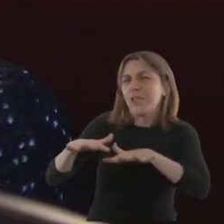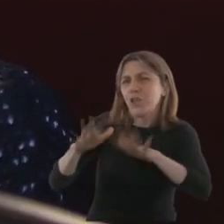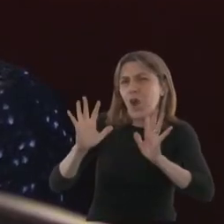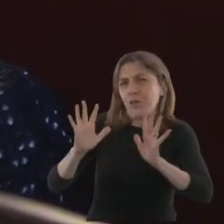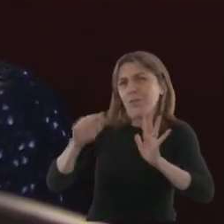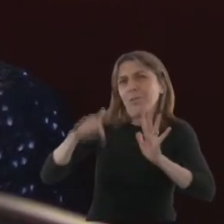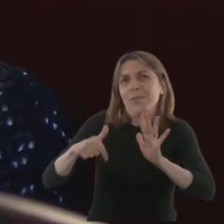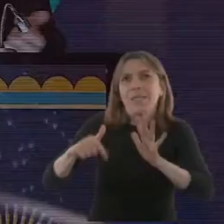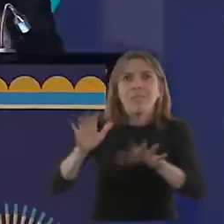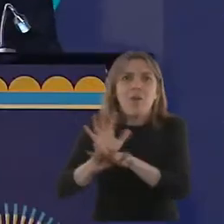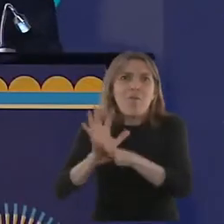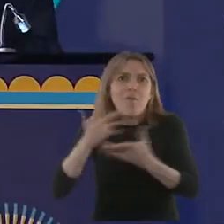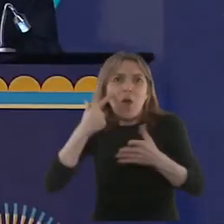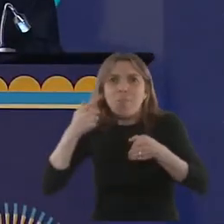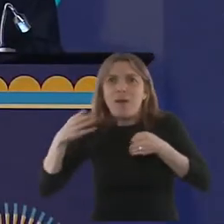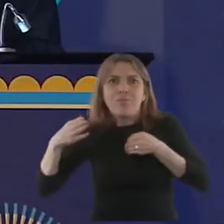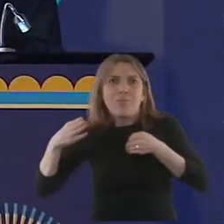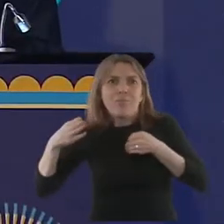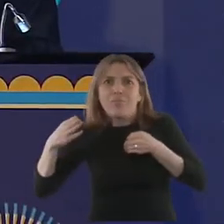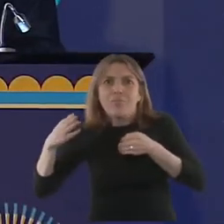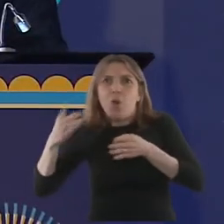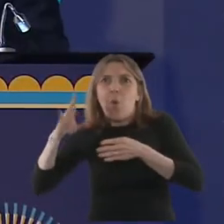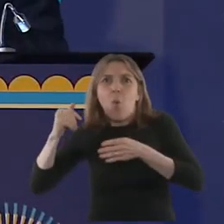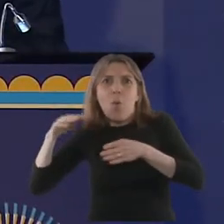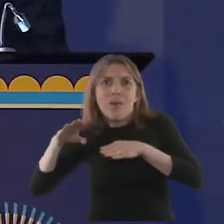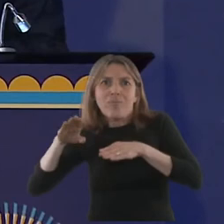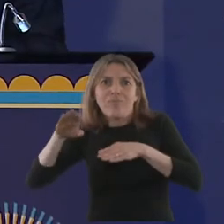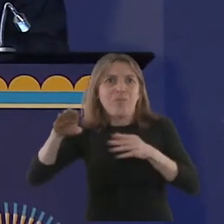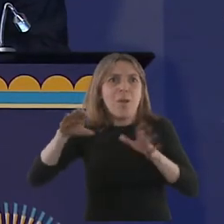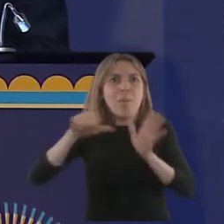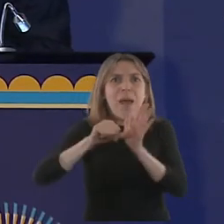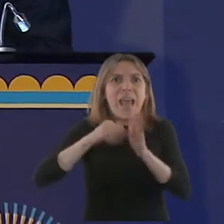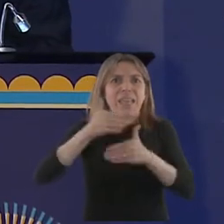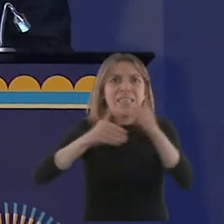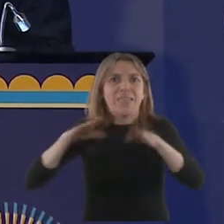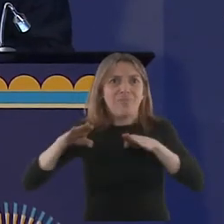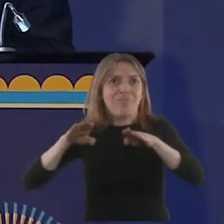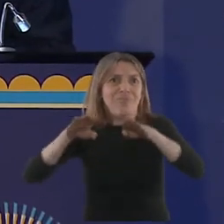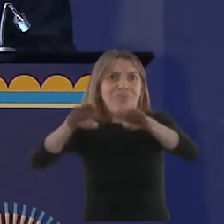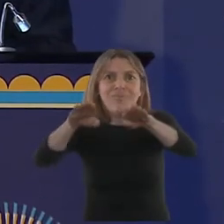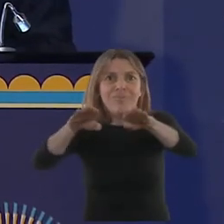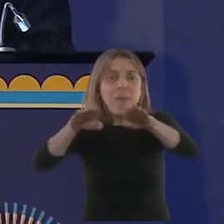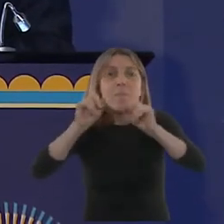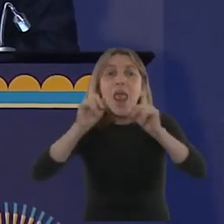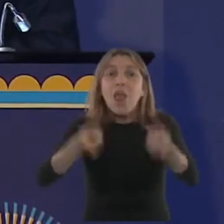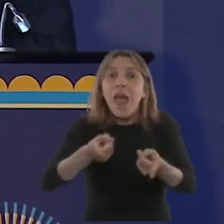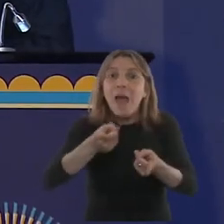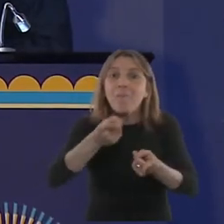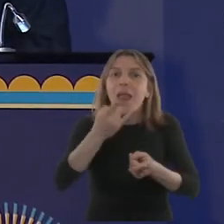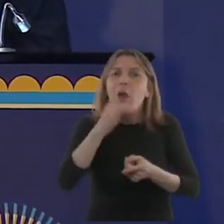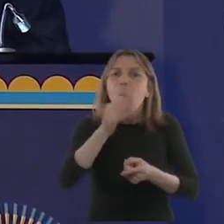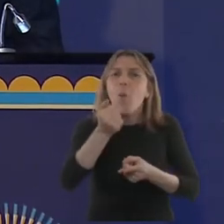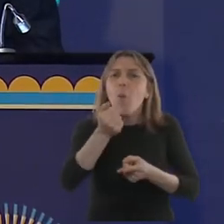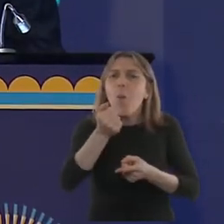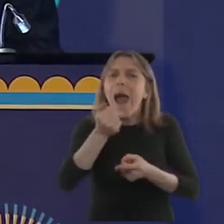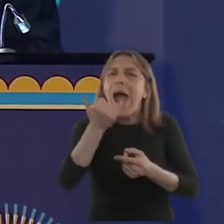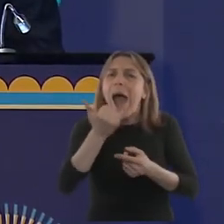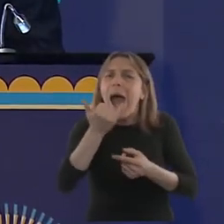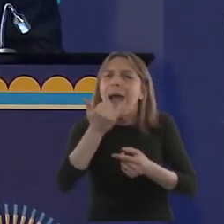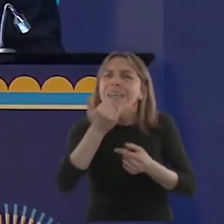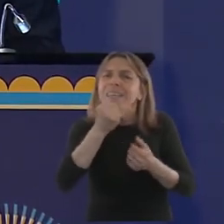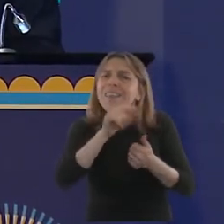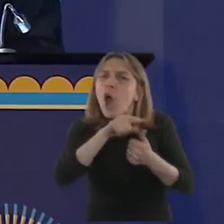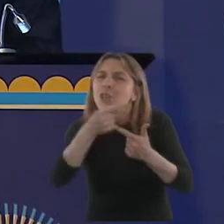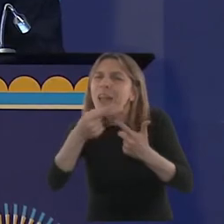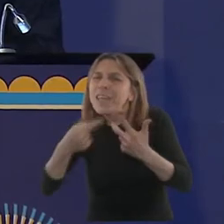obviamente, casi en simultáneo. Pero lo cierto es que la UBA es también las pequeñas historias, ¿no?,